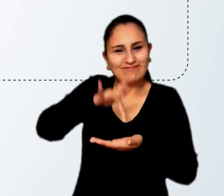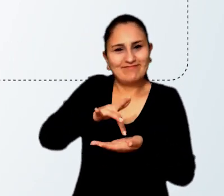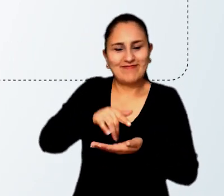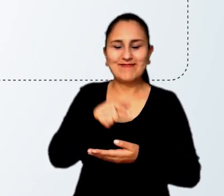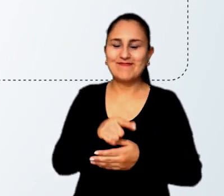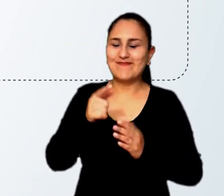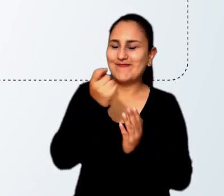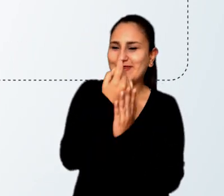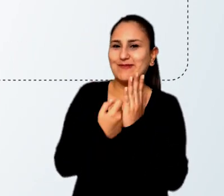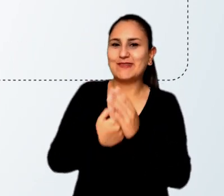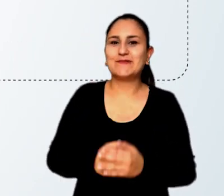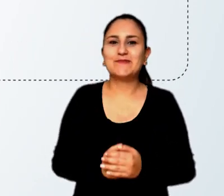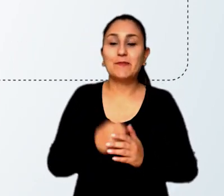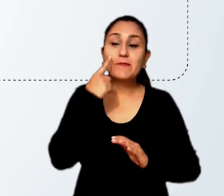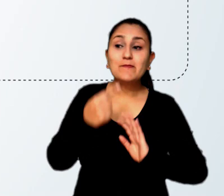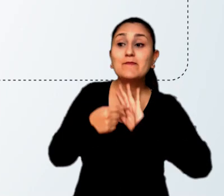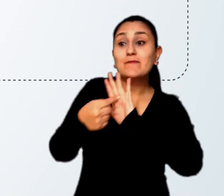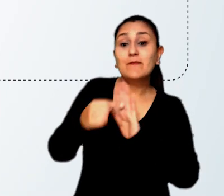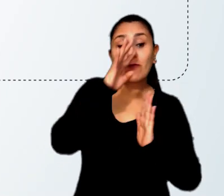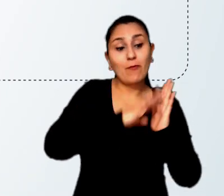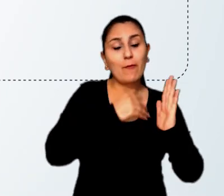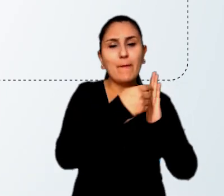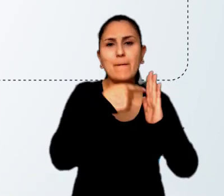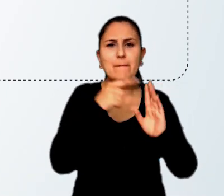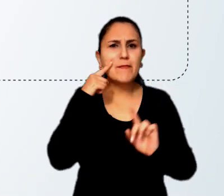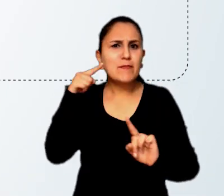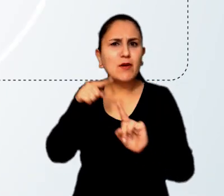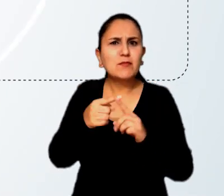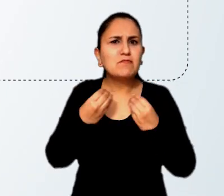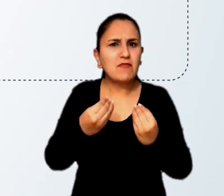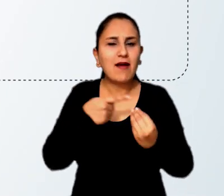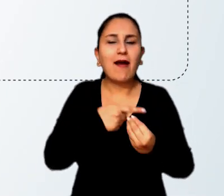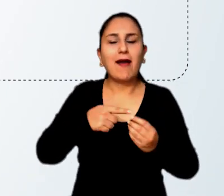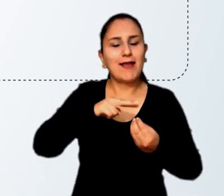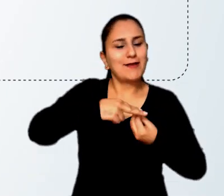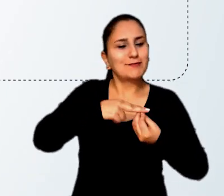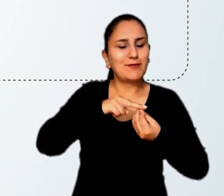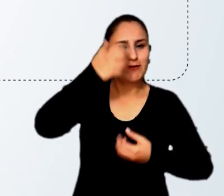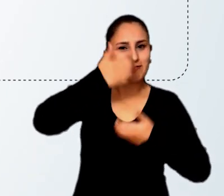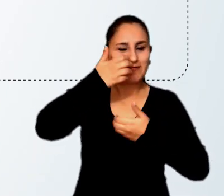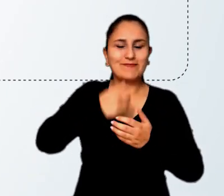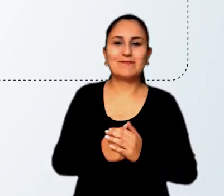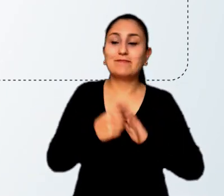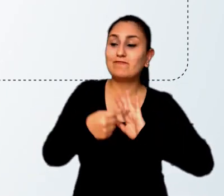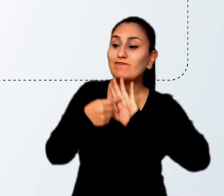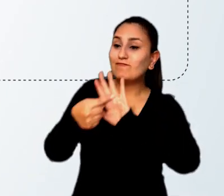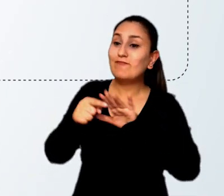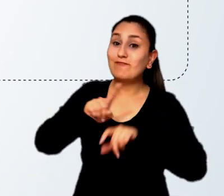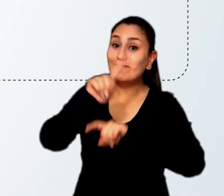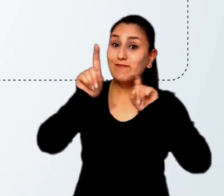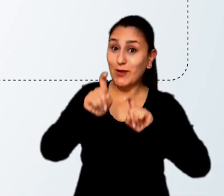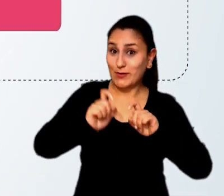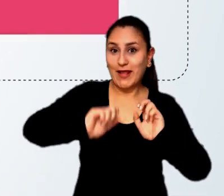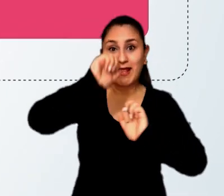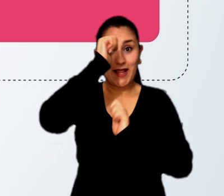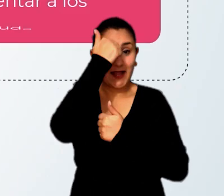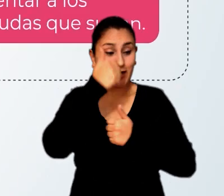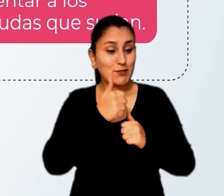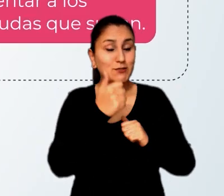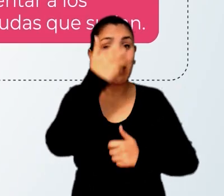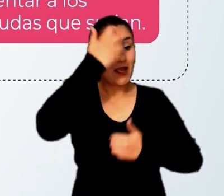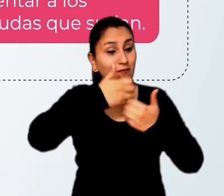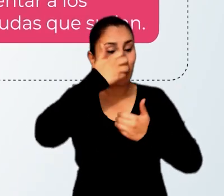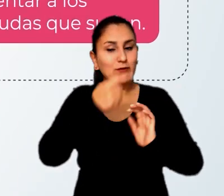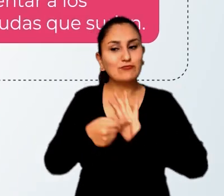propósito de las rúbricas como instrumento de valoración presente las preguntas y criterios de evaluación a sus estudiantes